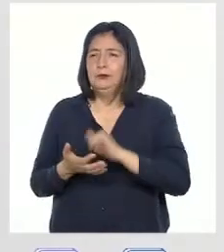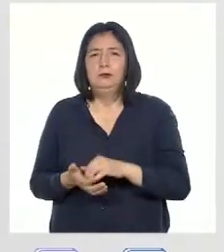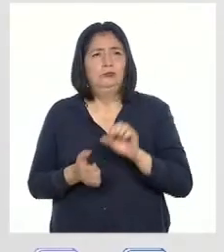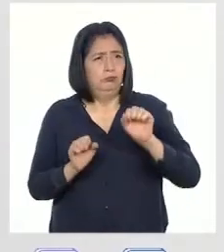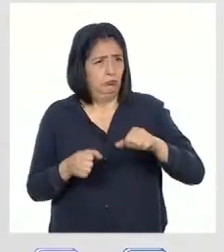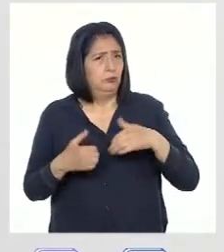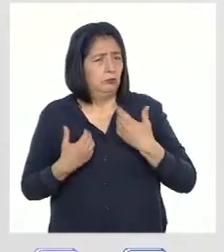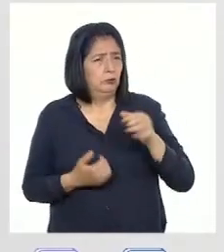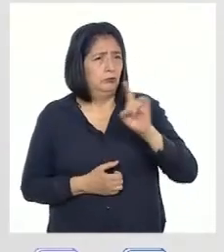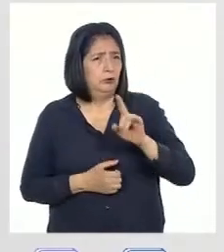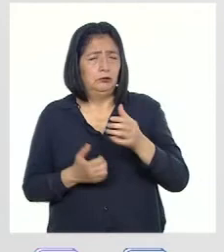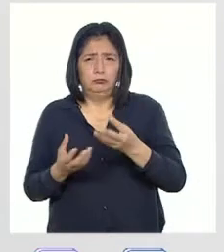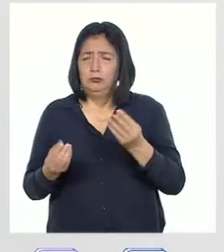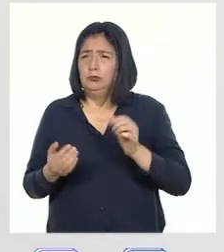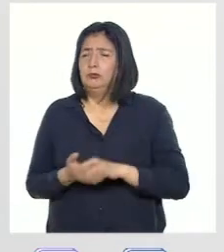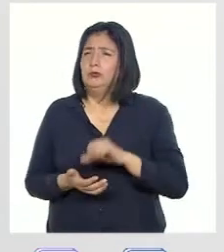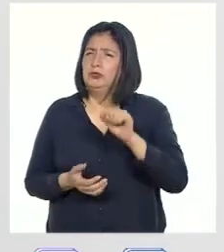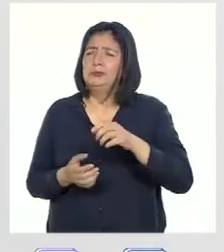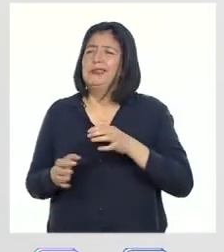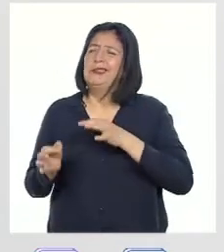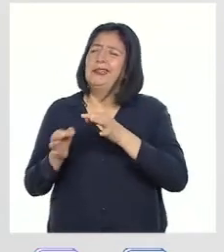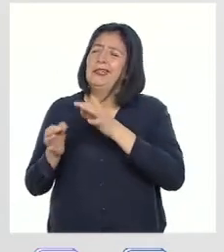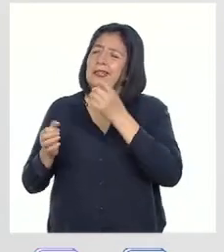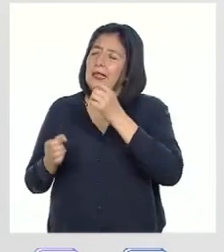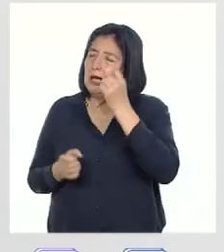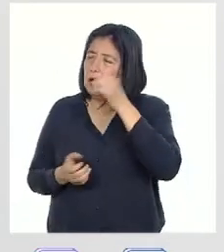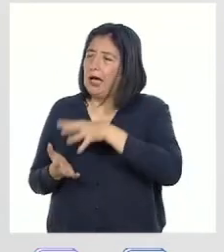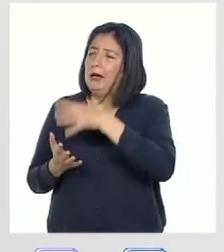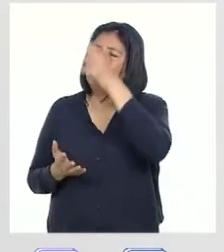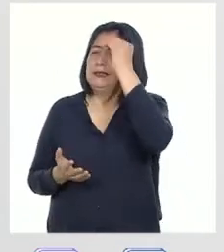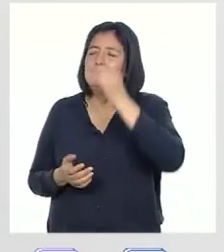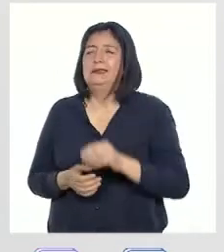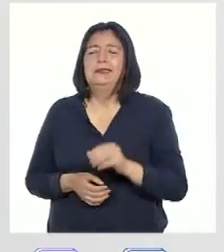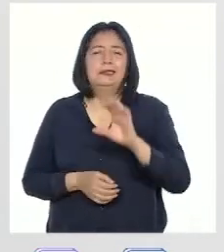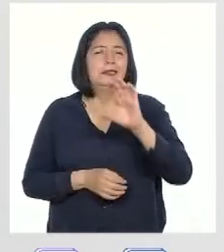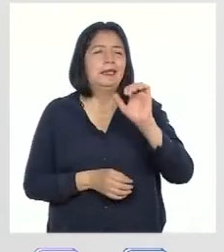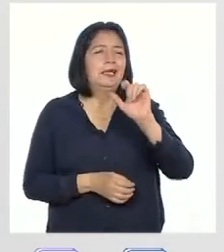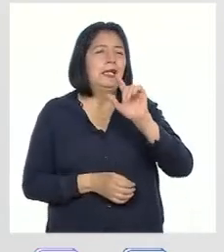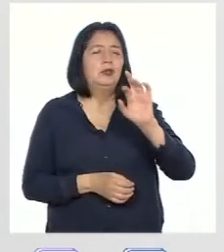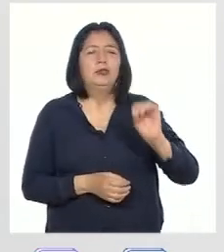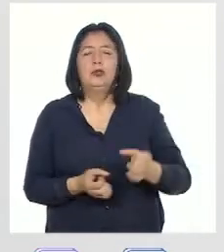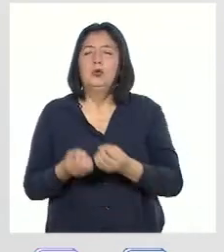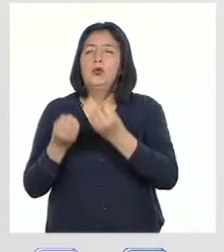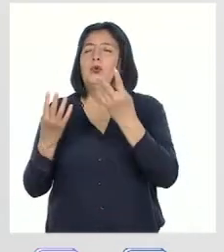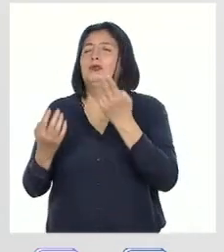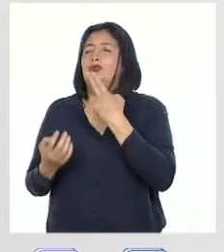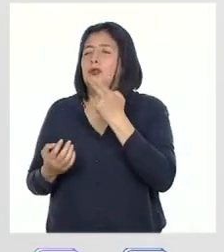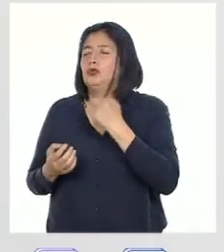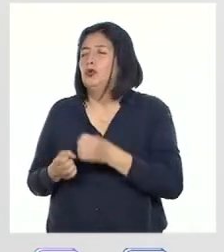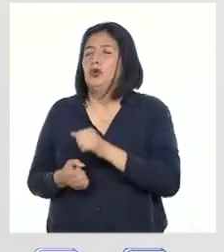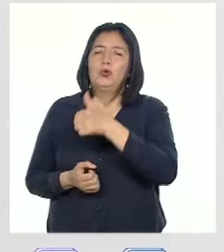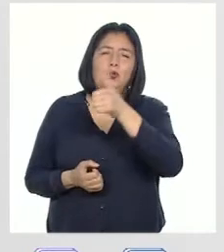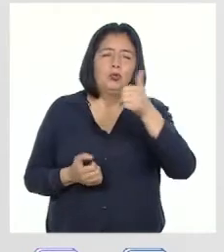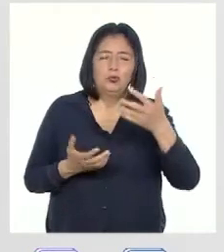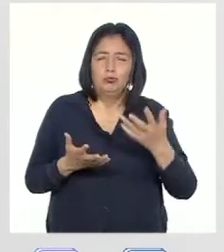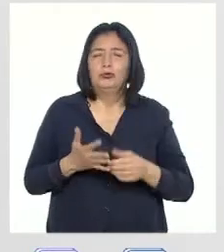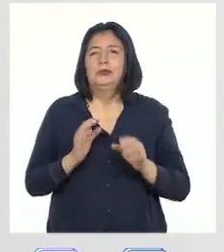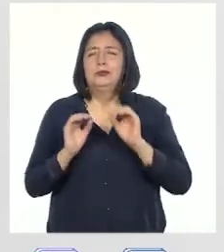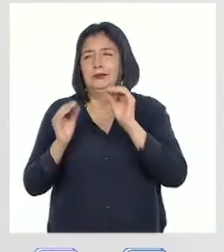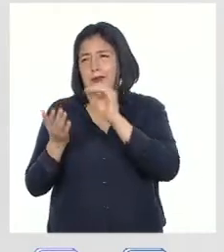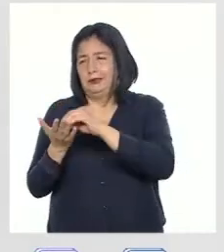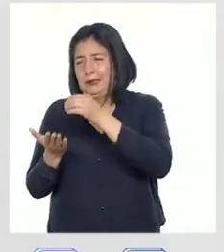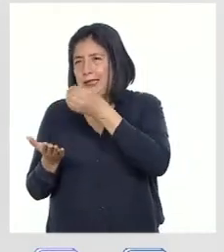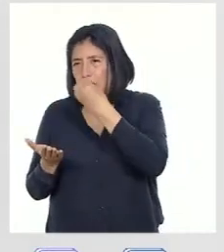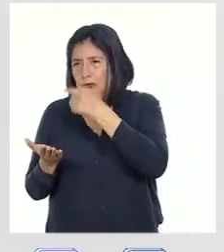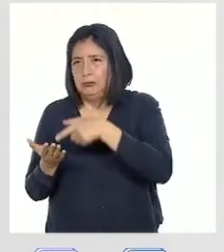muy útiles, por ejemplo, para interpretar y aprender sobre las calorías y la cantidad de azúcar u otras sustancias presentes en las